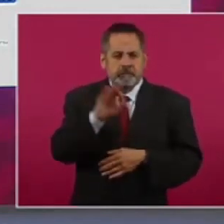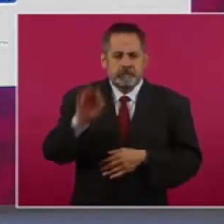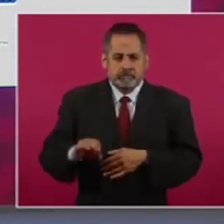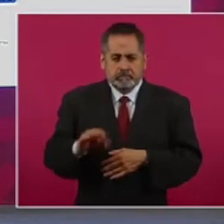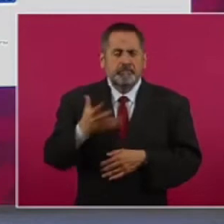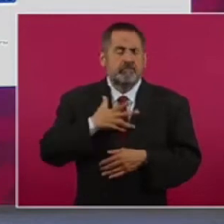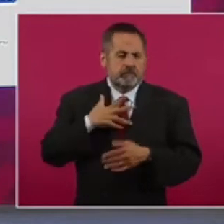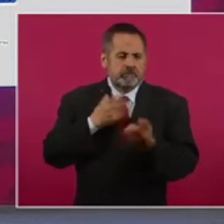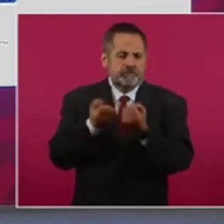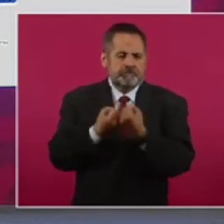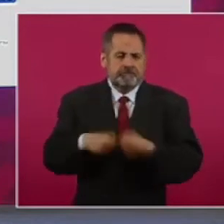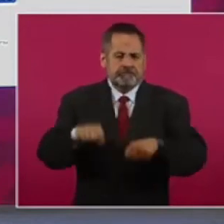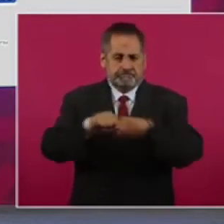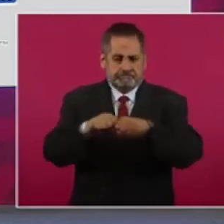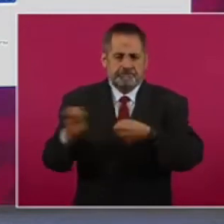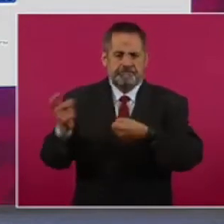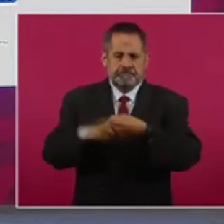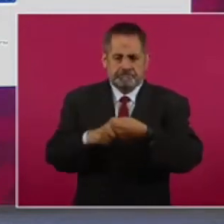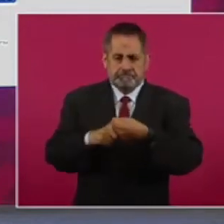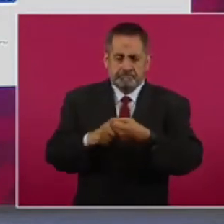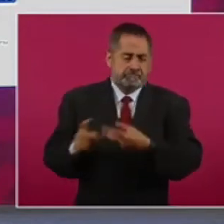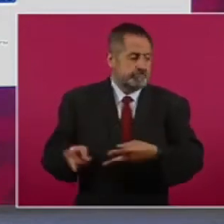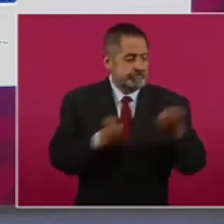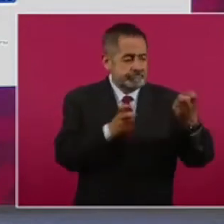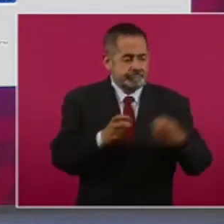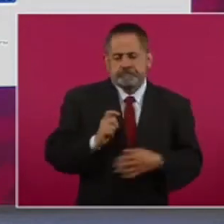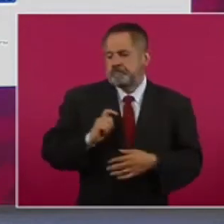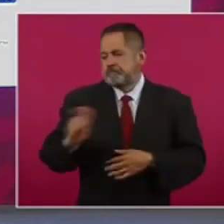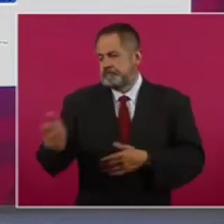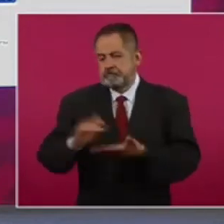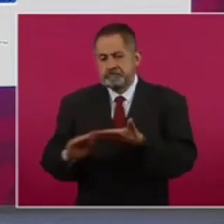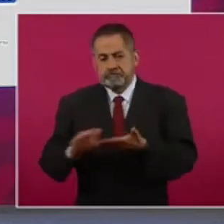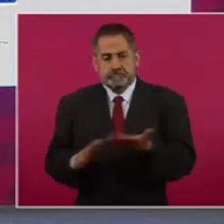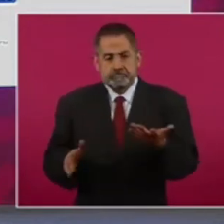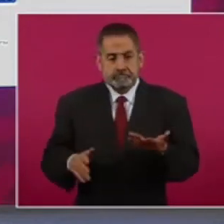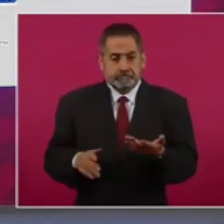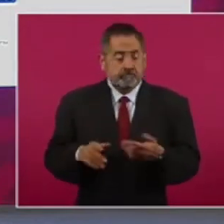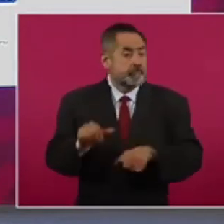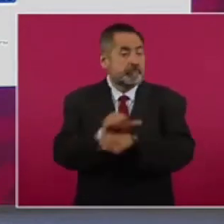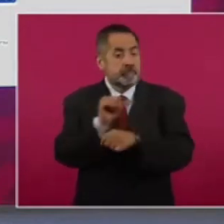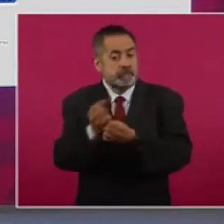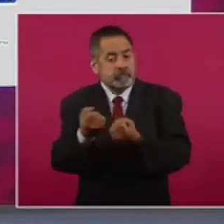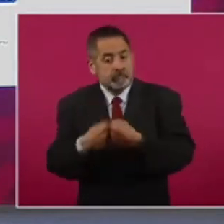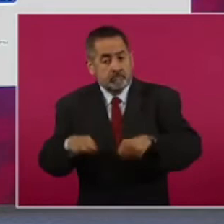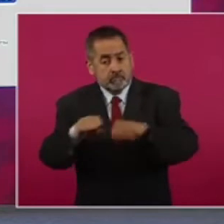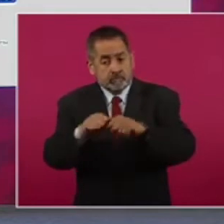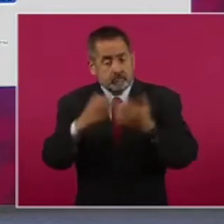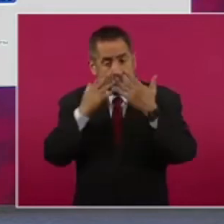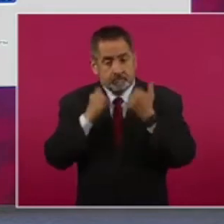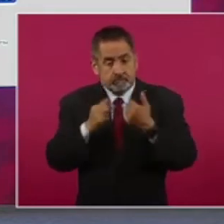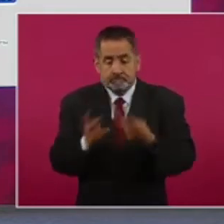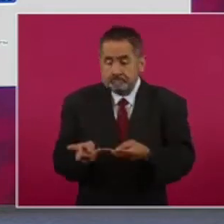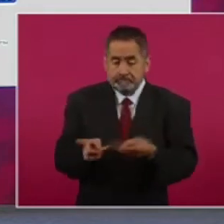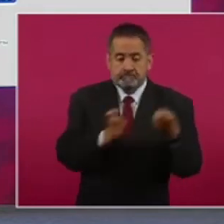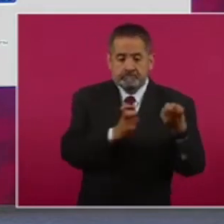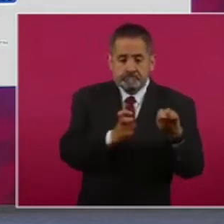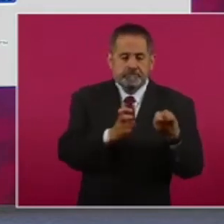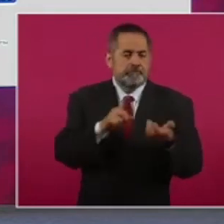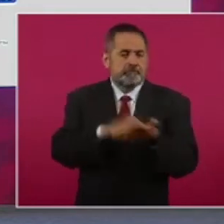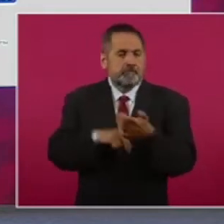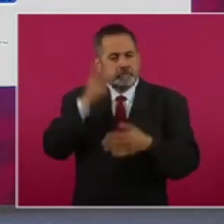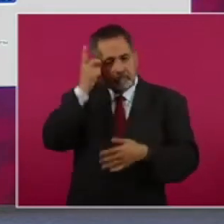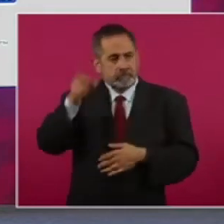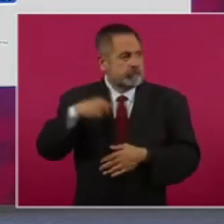asegurado. Y los carros que no están asegurados, cuando los roban, de todas maneras el dueño